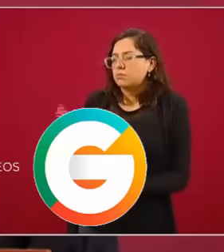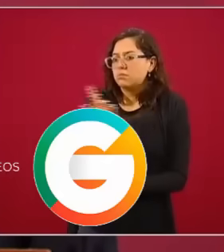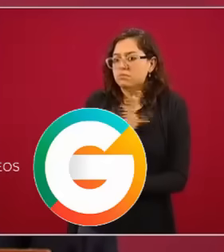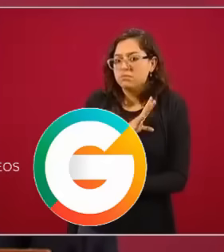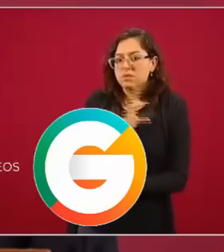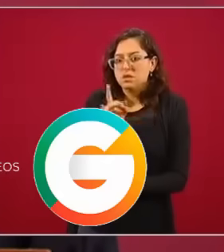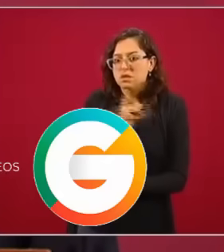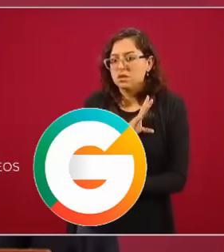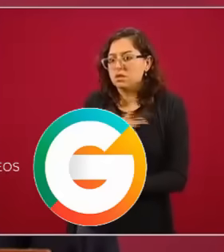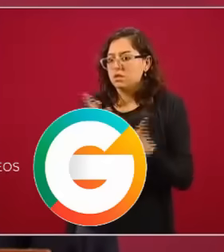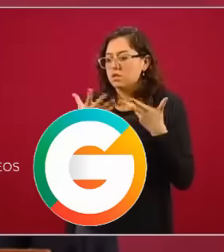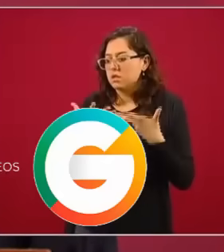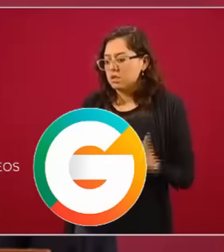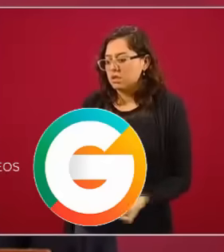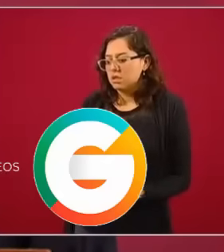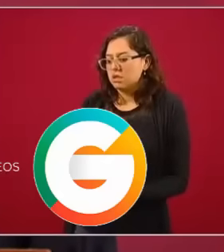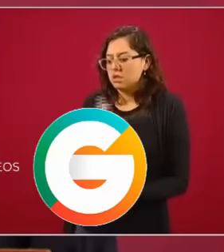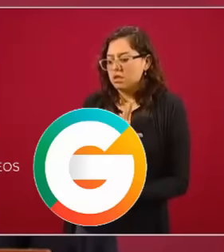Me diste miedo.